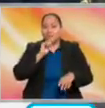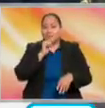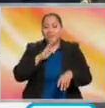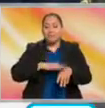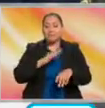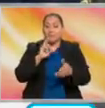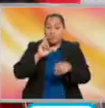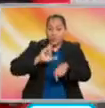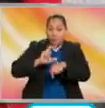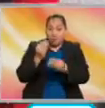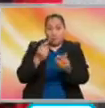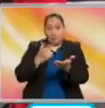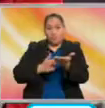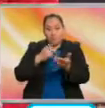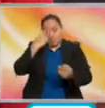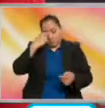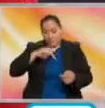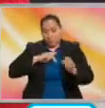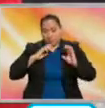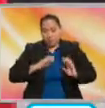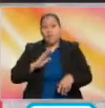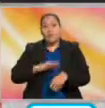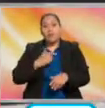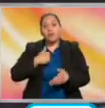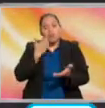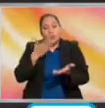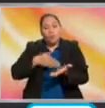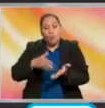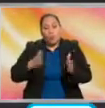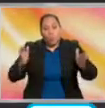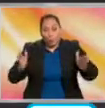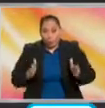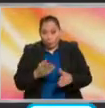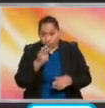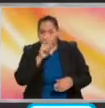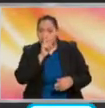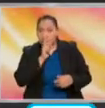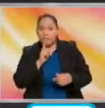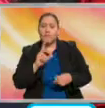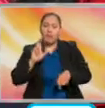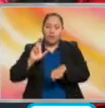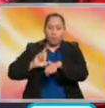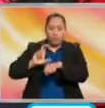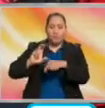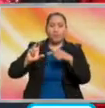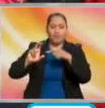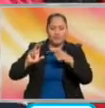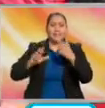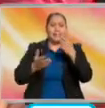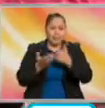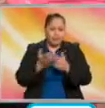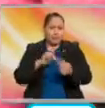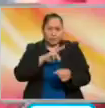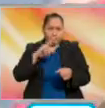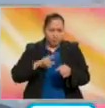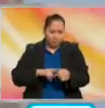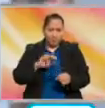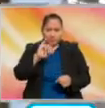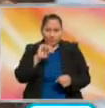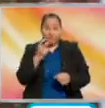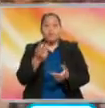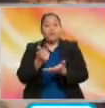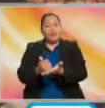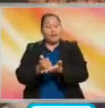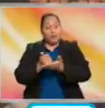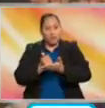grasa para nuestro cuerpo, ya que estamos buscando perder grasa también. ¿Es otro mito esto? Bueno, mira, el huevo evidentemente tiene grasas y Sí. esta nos permite obtener